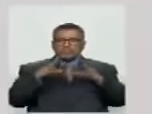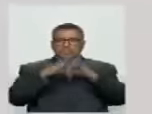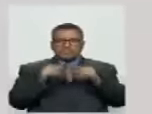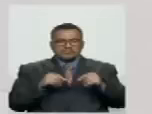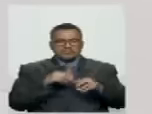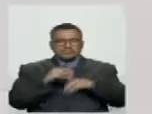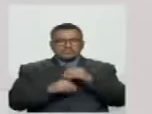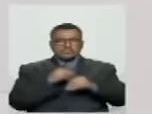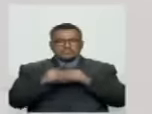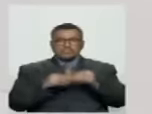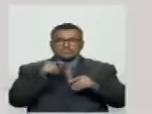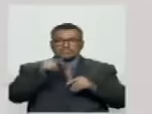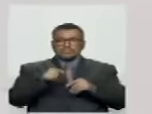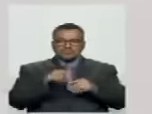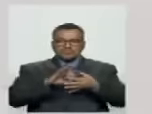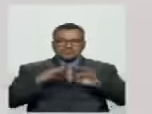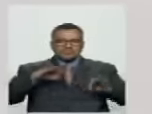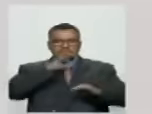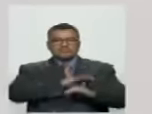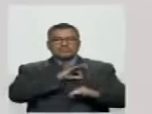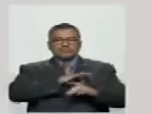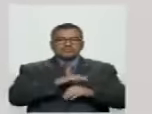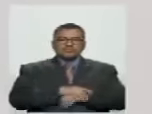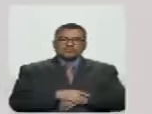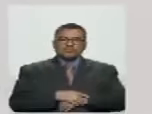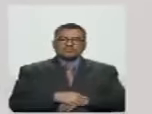eso como una consecuencia de las redes sociales.